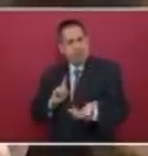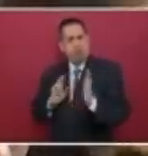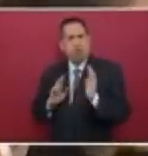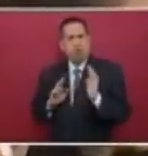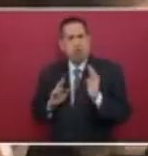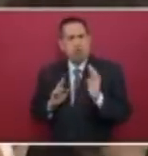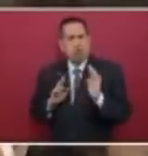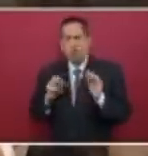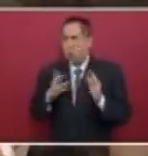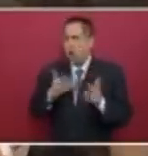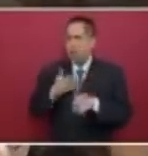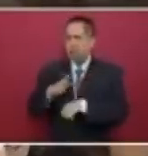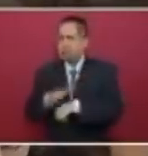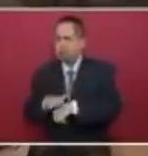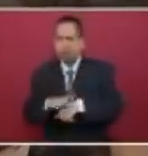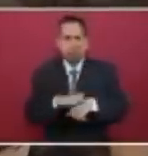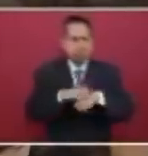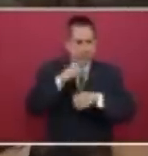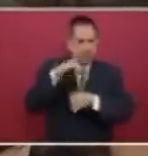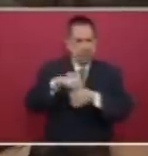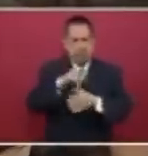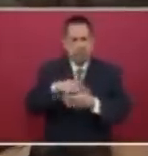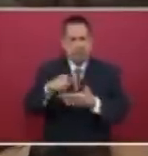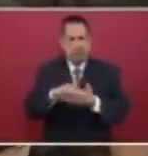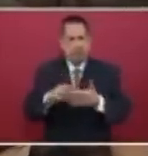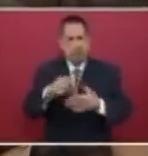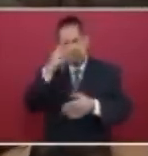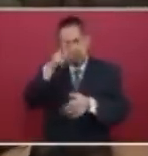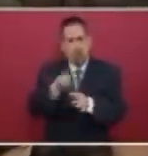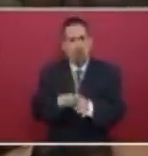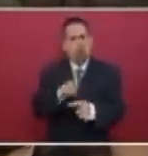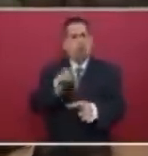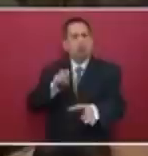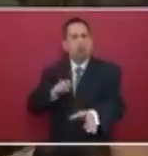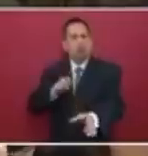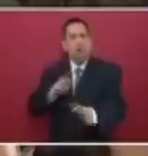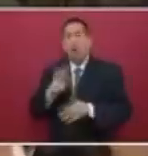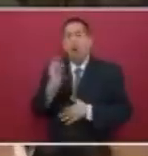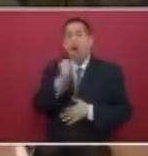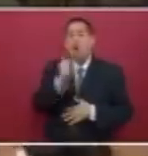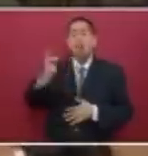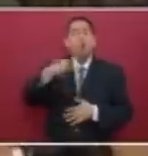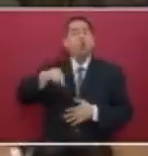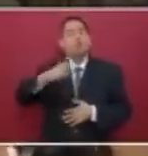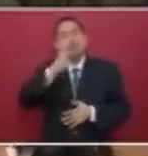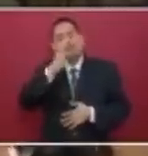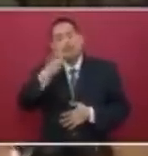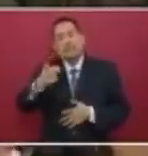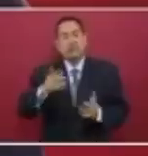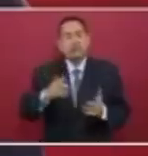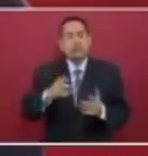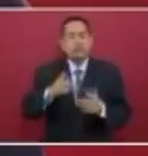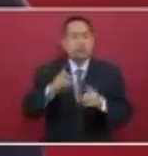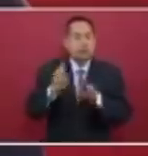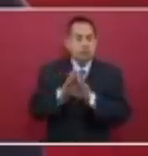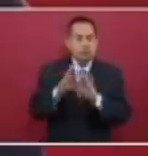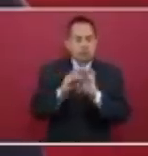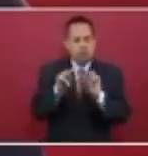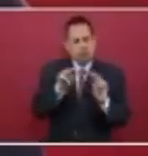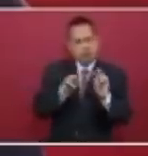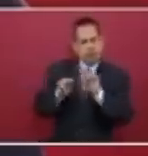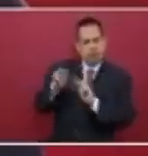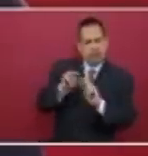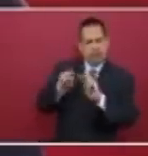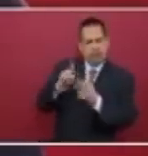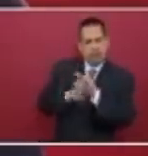hacer la llamada para elecciones de venezuela porque hay algunas analistas quienes dicen que la interpretación que